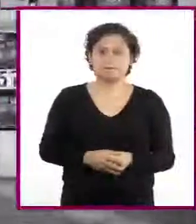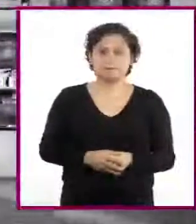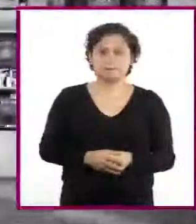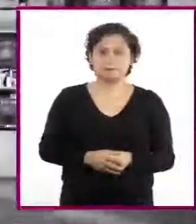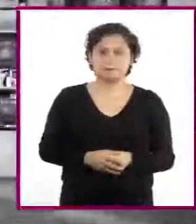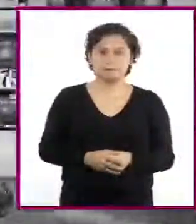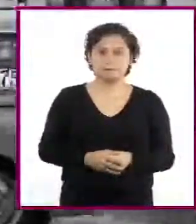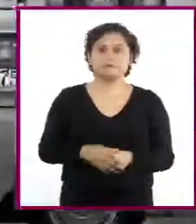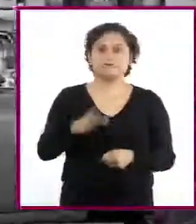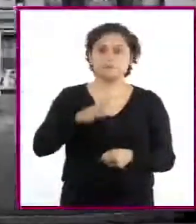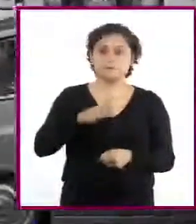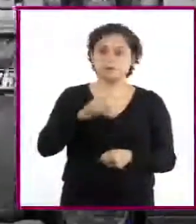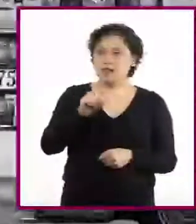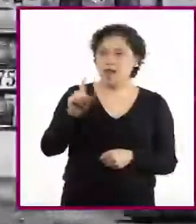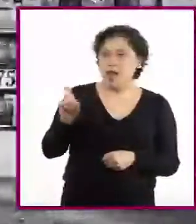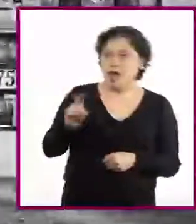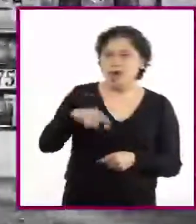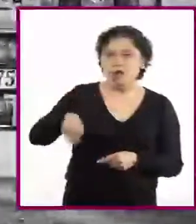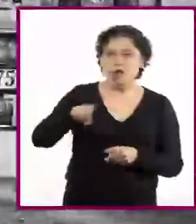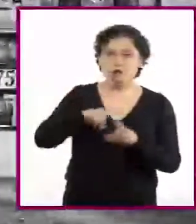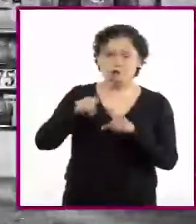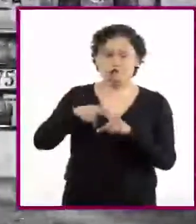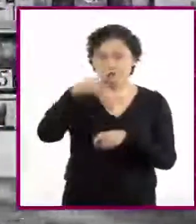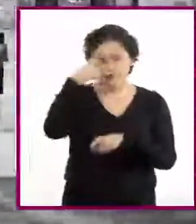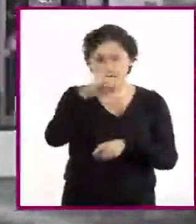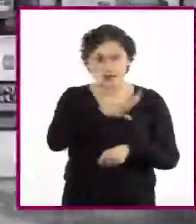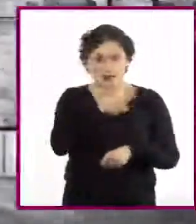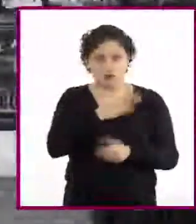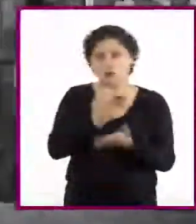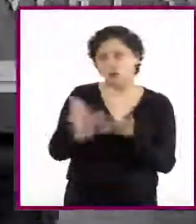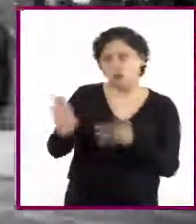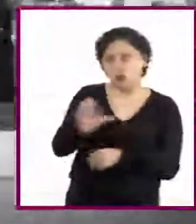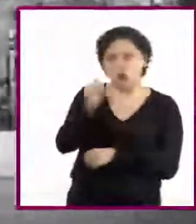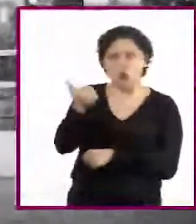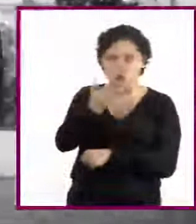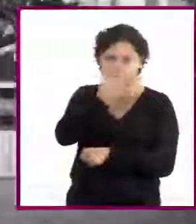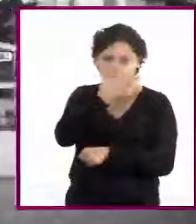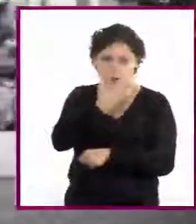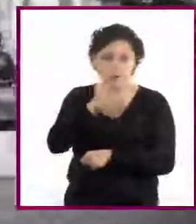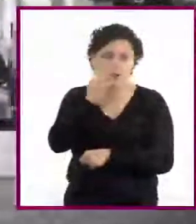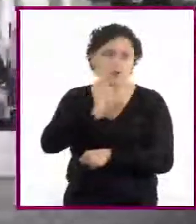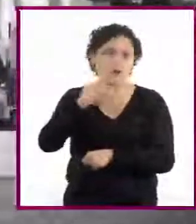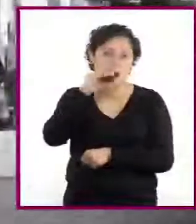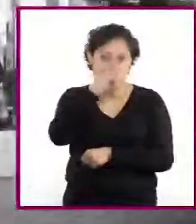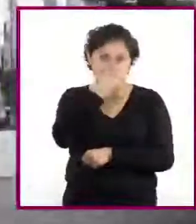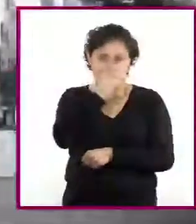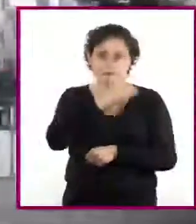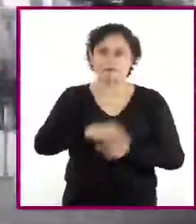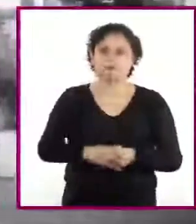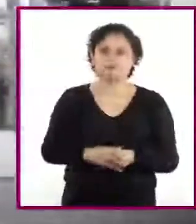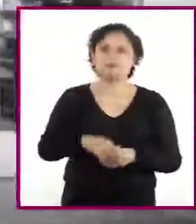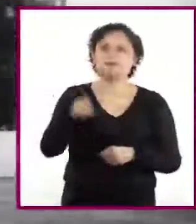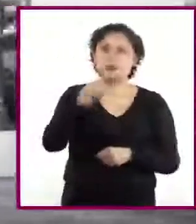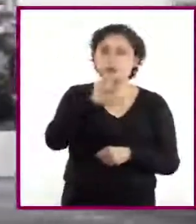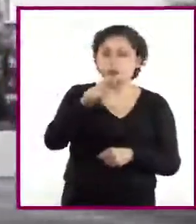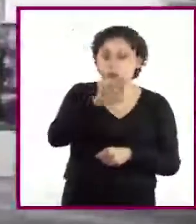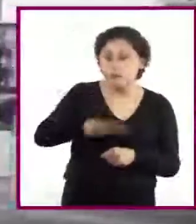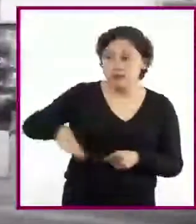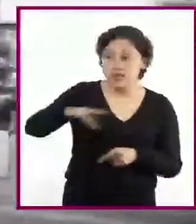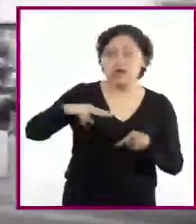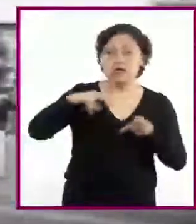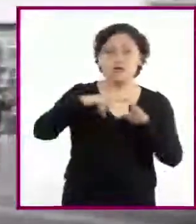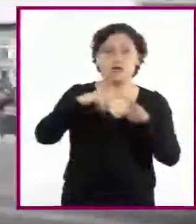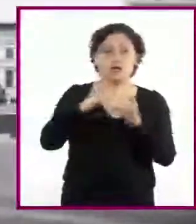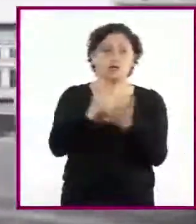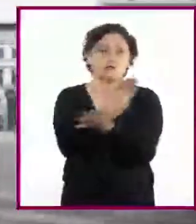Había fuentes de agua potable distintas para blancos y negros, y en los lugares públicos, en los parques, por ejemplo, también había